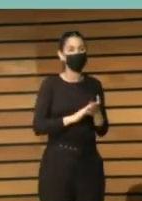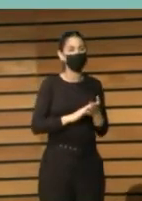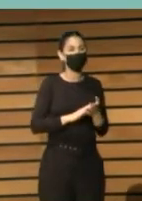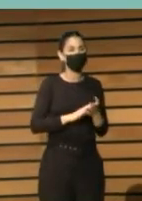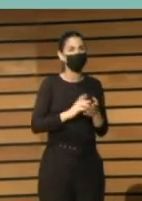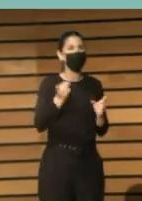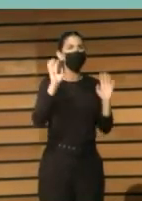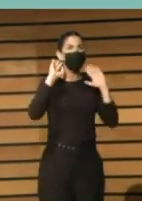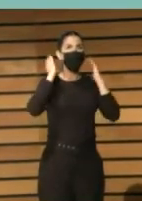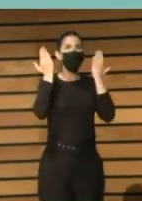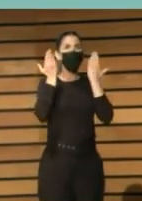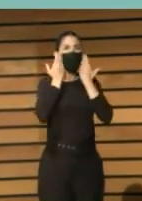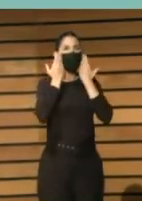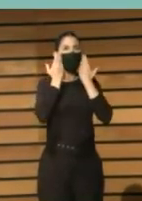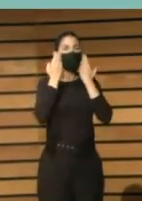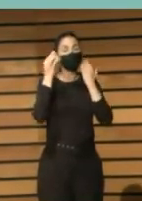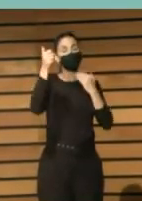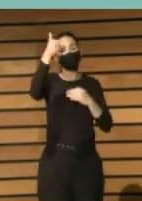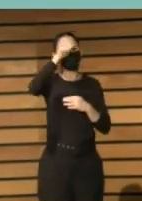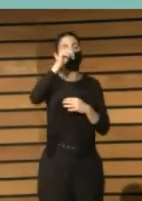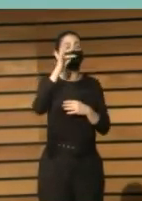Congreso Francisco Jarauta.